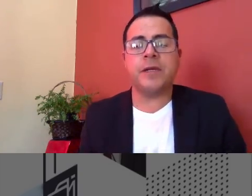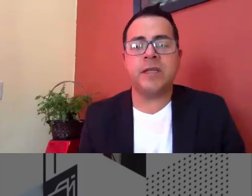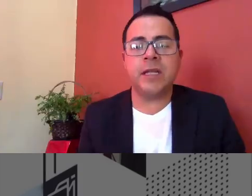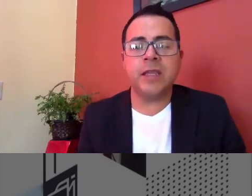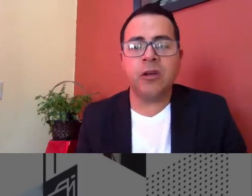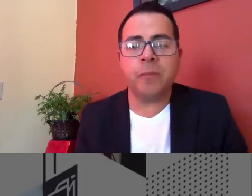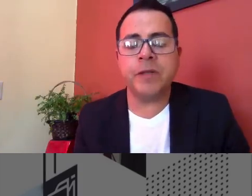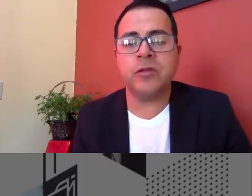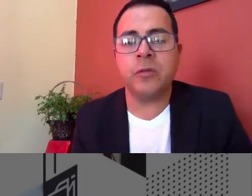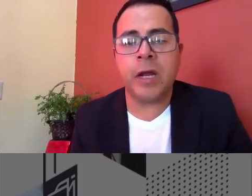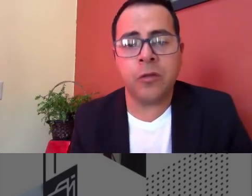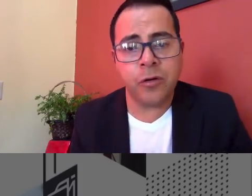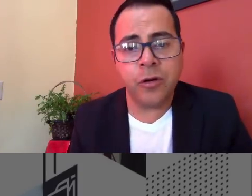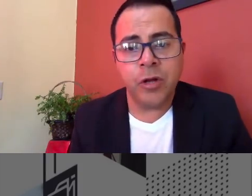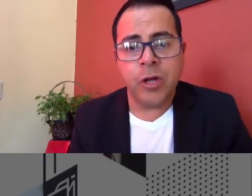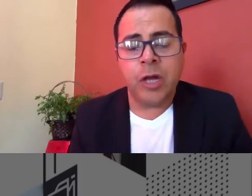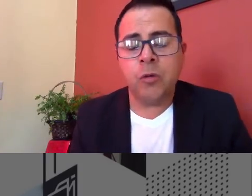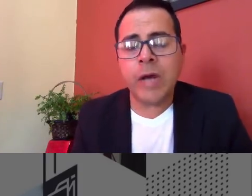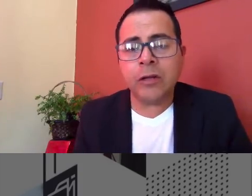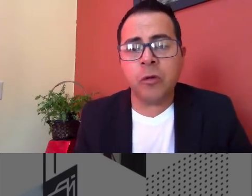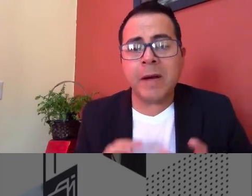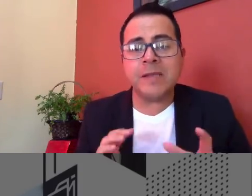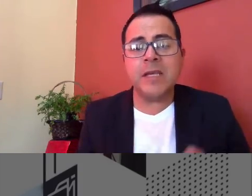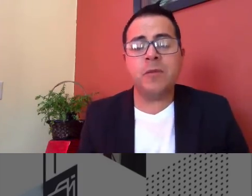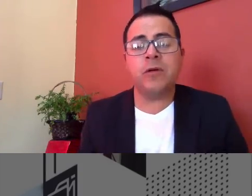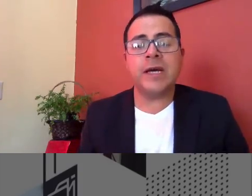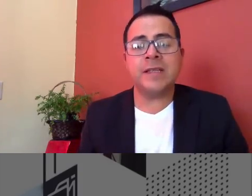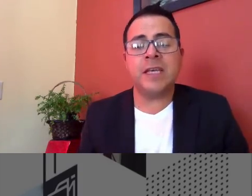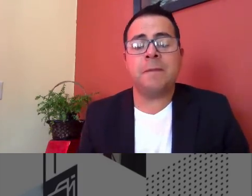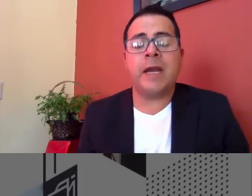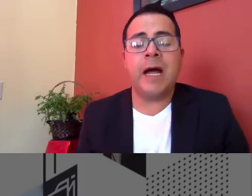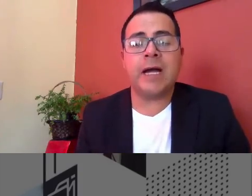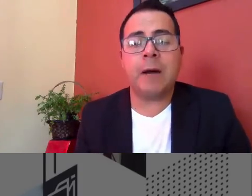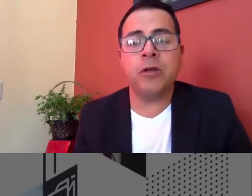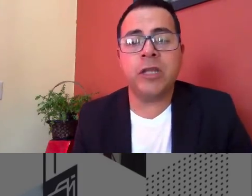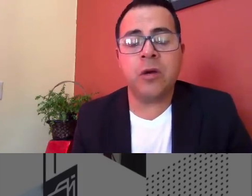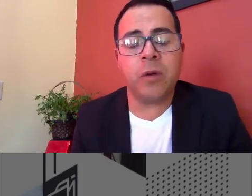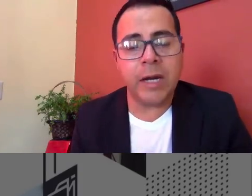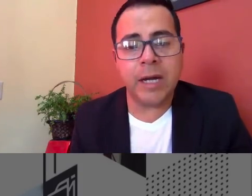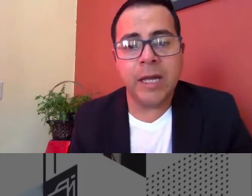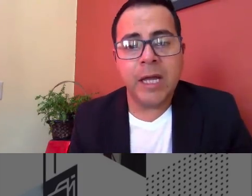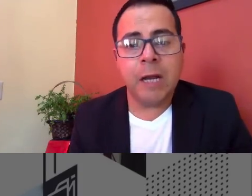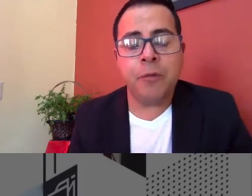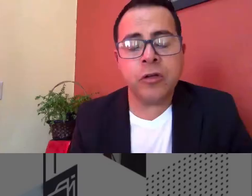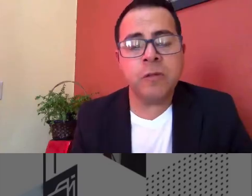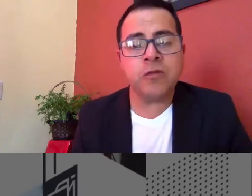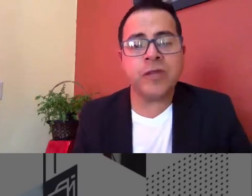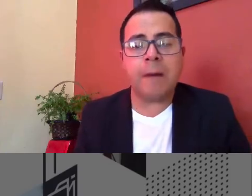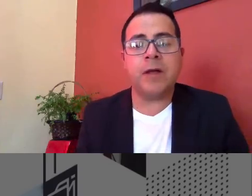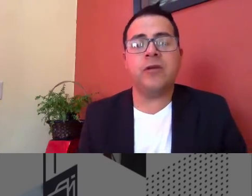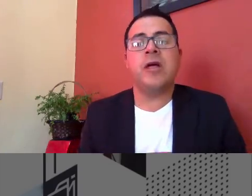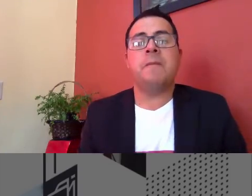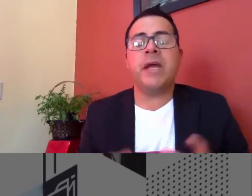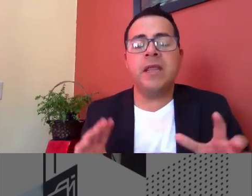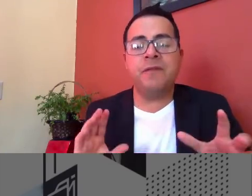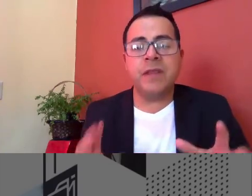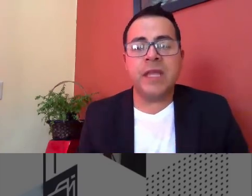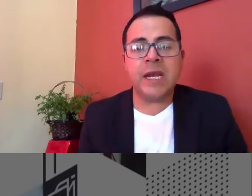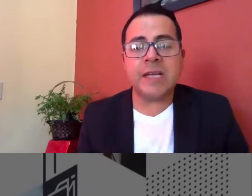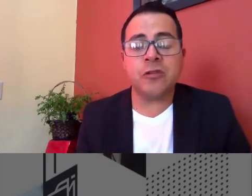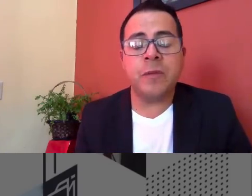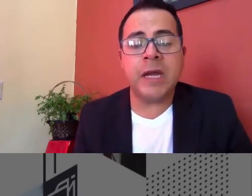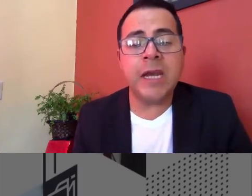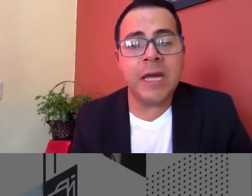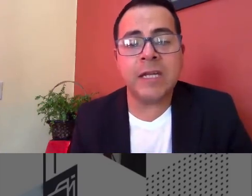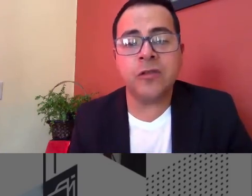que hace el presidente López Obrador en un acto masivo que se llevará a cabo en Tijuana el próximo sábado para